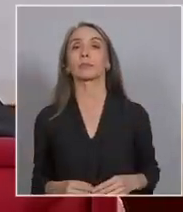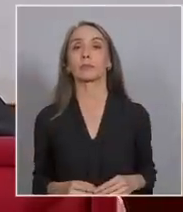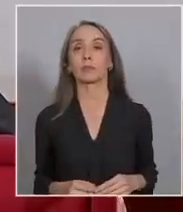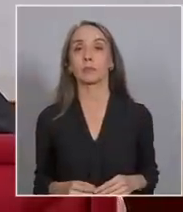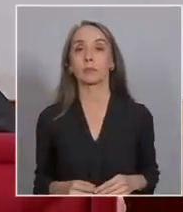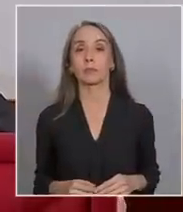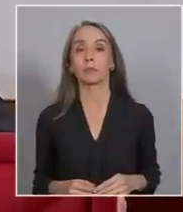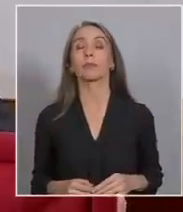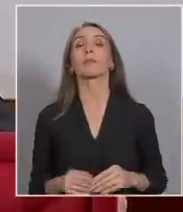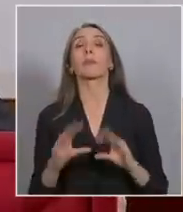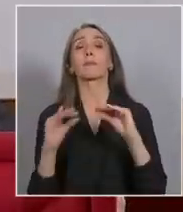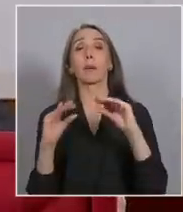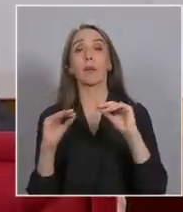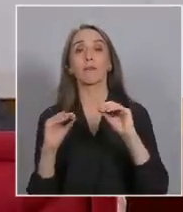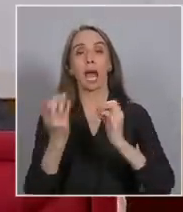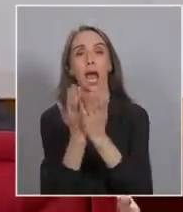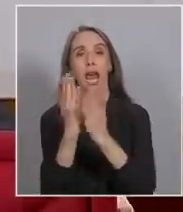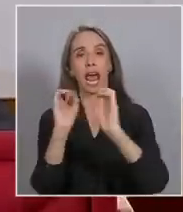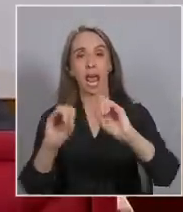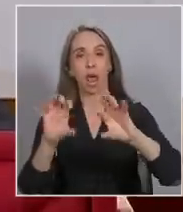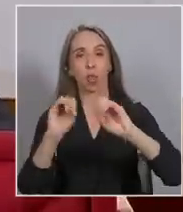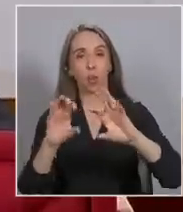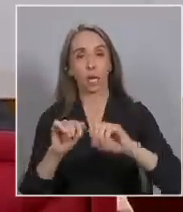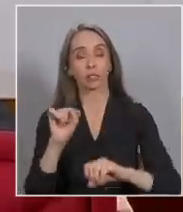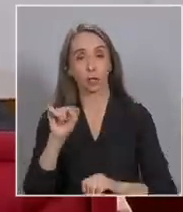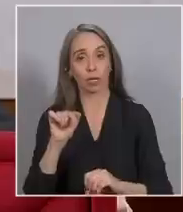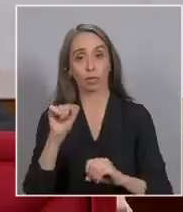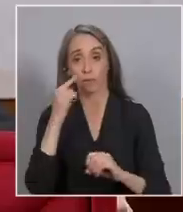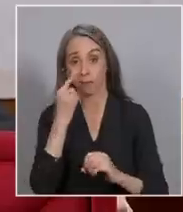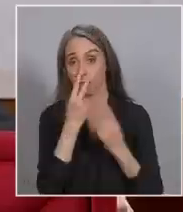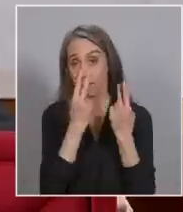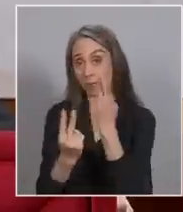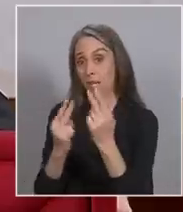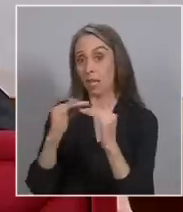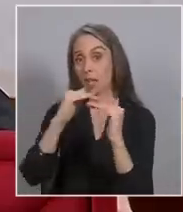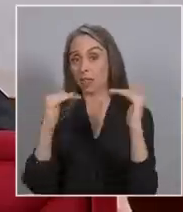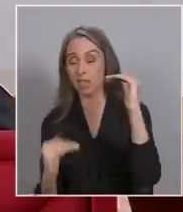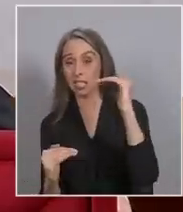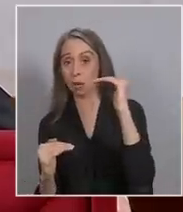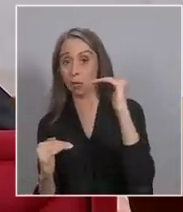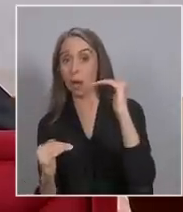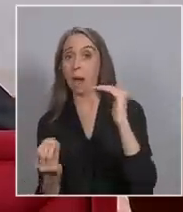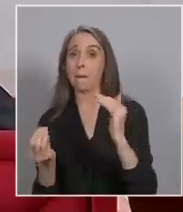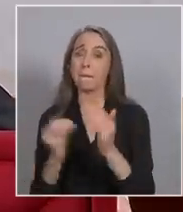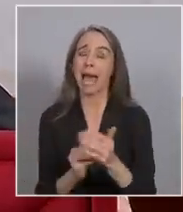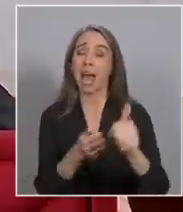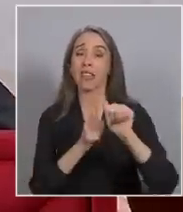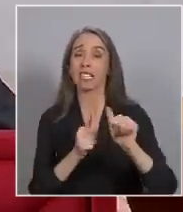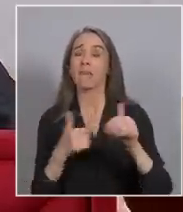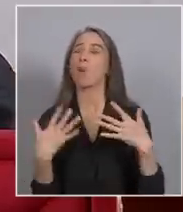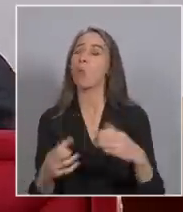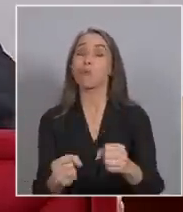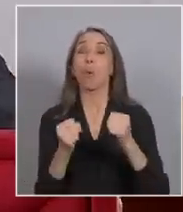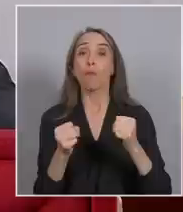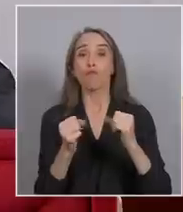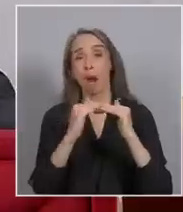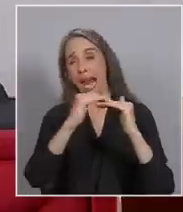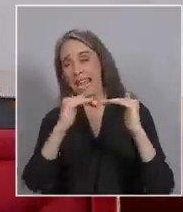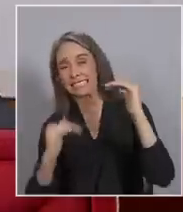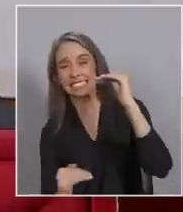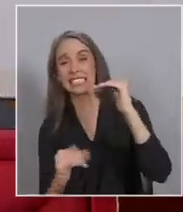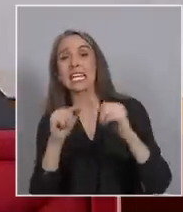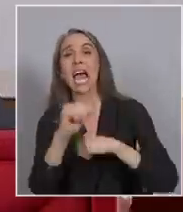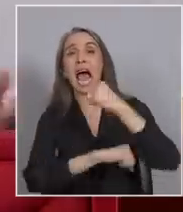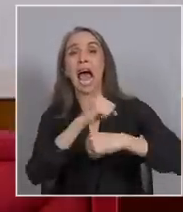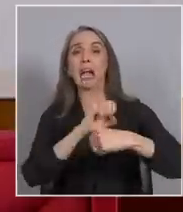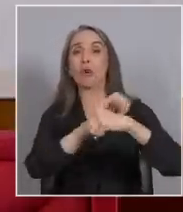Pasemos a educación, porque allí las desigualdades y los desafíos se agravaron fuertemente durante la pandemia. Esto, como sabemos,